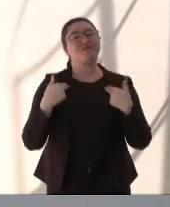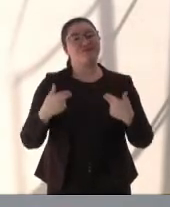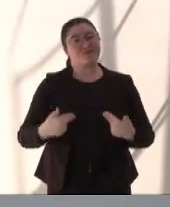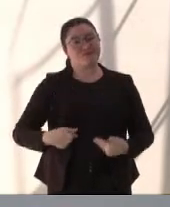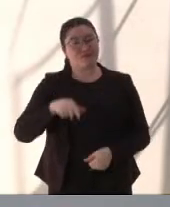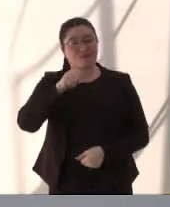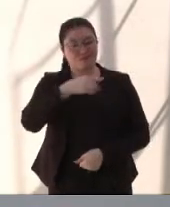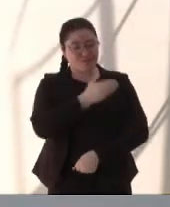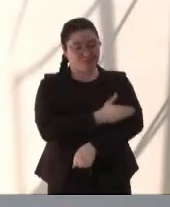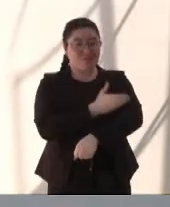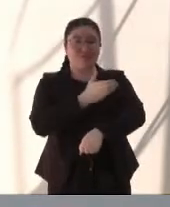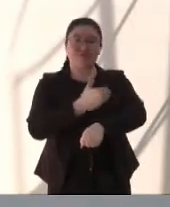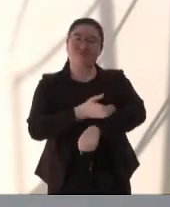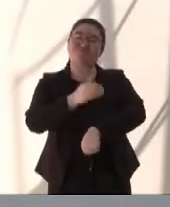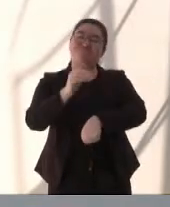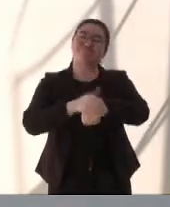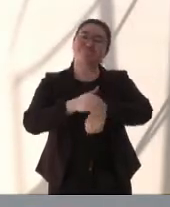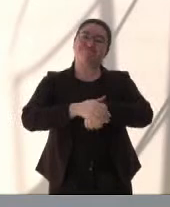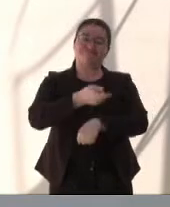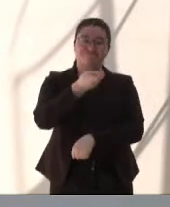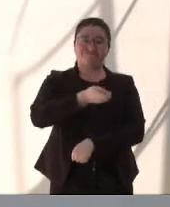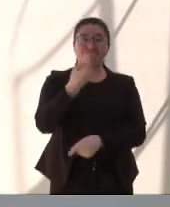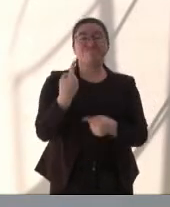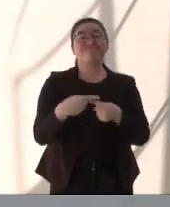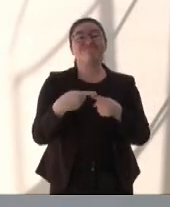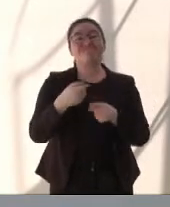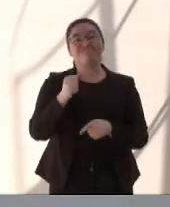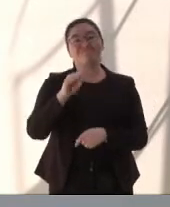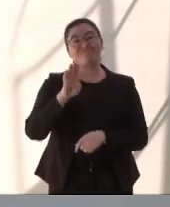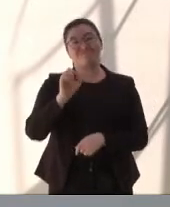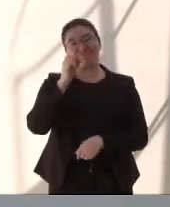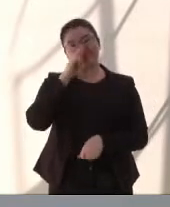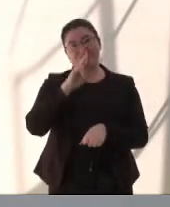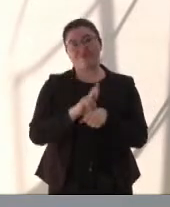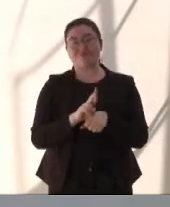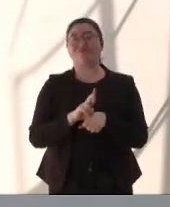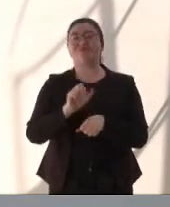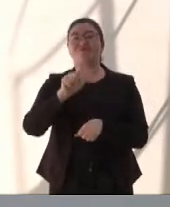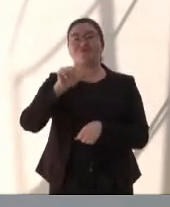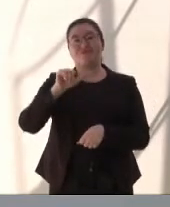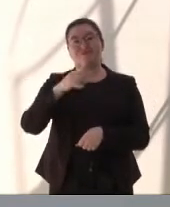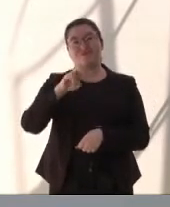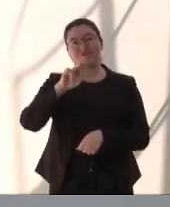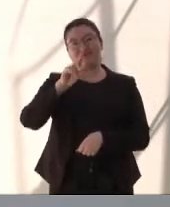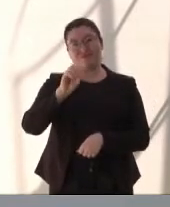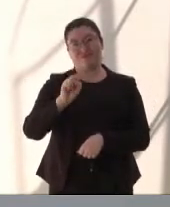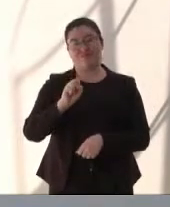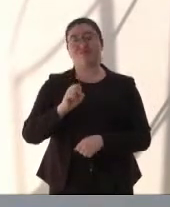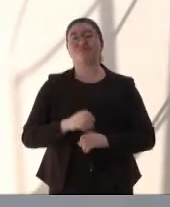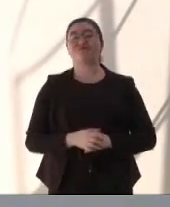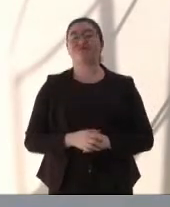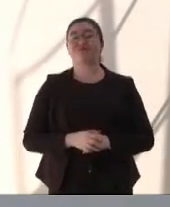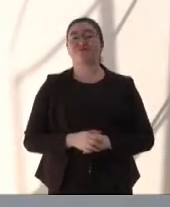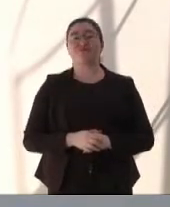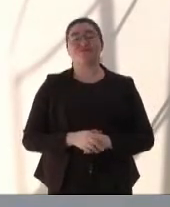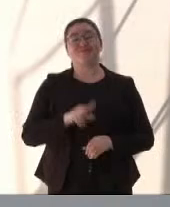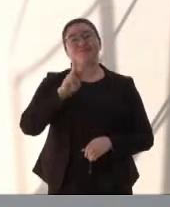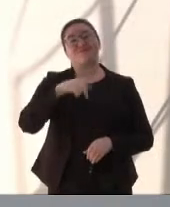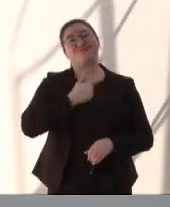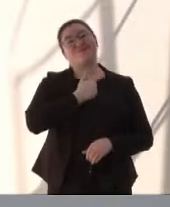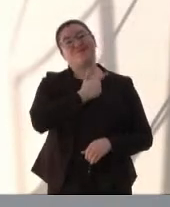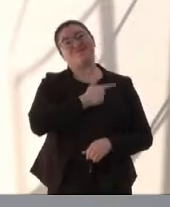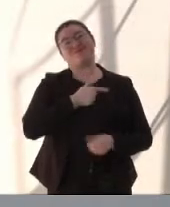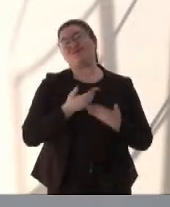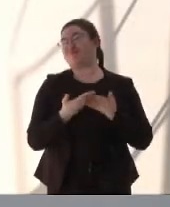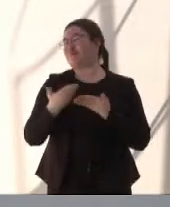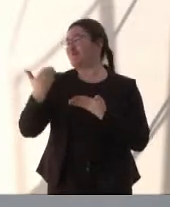a mi compañero, amigo, el subsecretario Alejandro Encinas, a quien tengo el gusto de